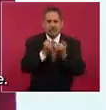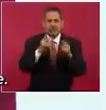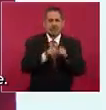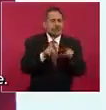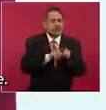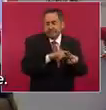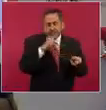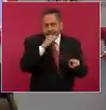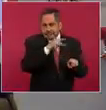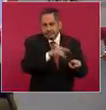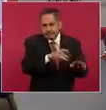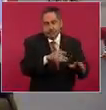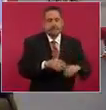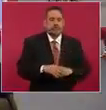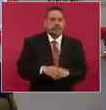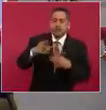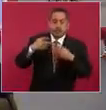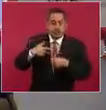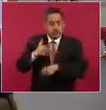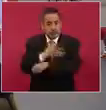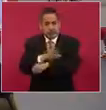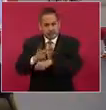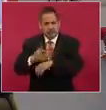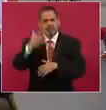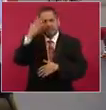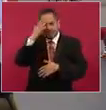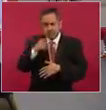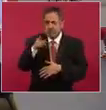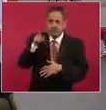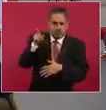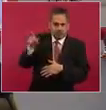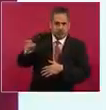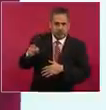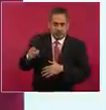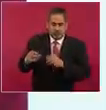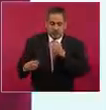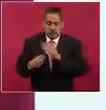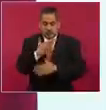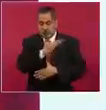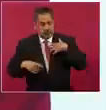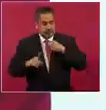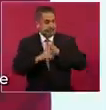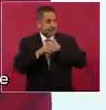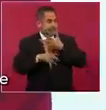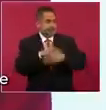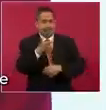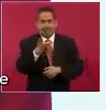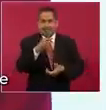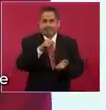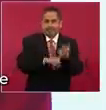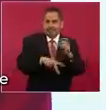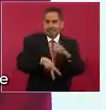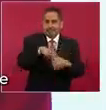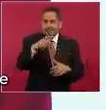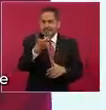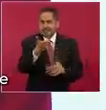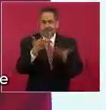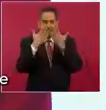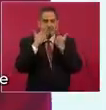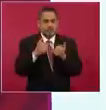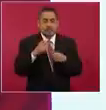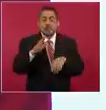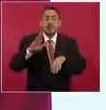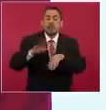hechos en serie la gente honrada sabe que recibiste es un país en bancarrota por la decisión irresponsable